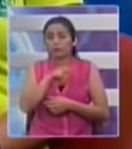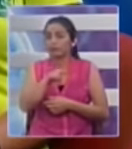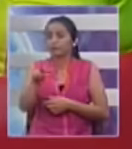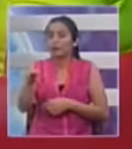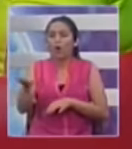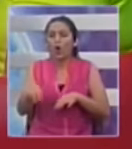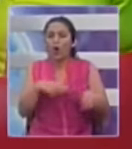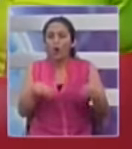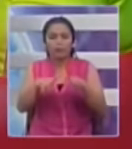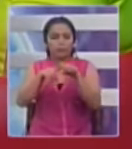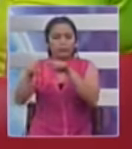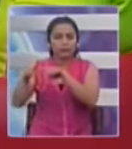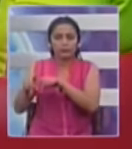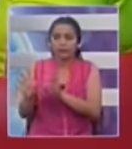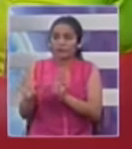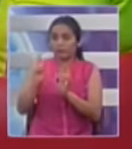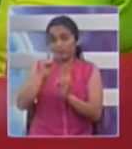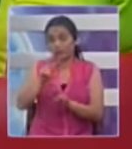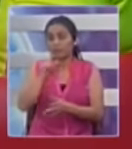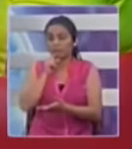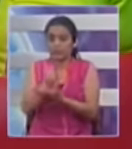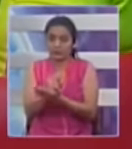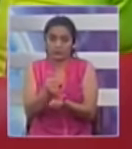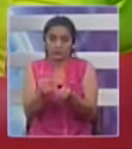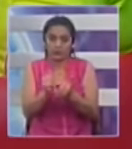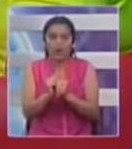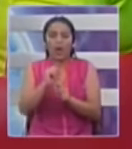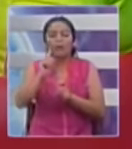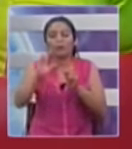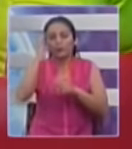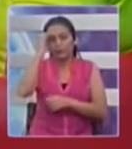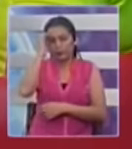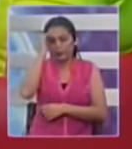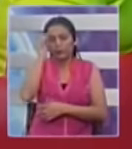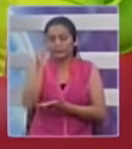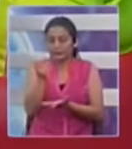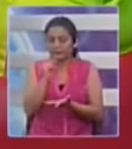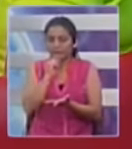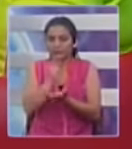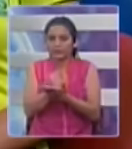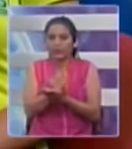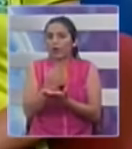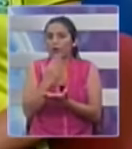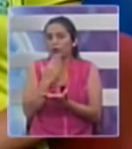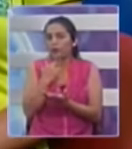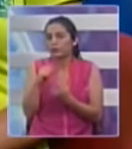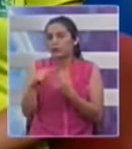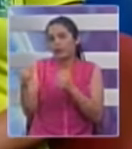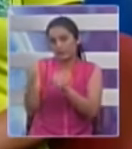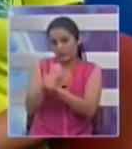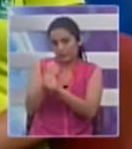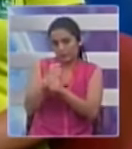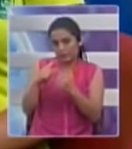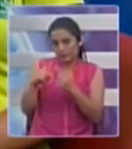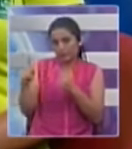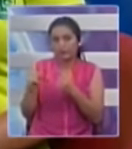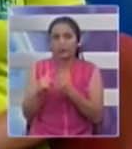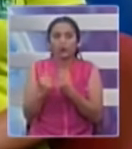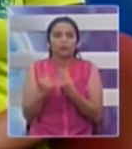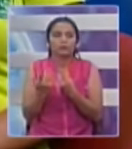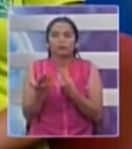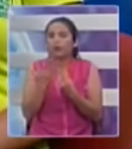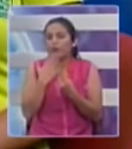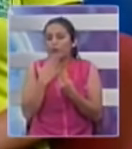algunas preocupaciones en ciertos sectores. ¿Cuáles son esas? Como por ejemplo, mayor acceso al empleo. Jóvenes que necesitan acceso a